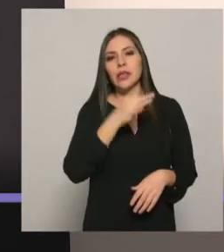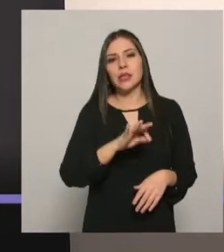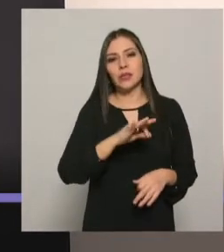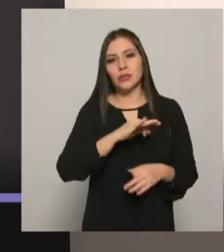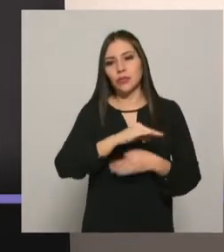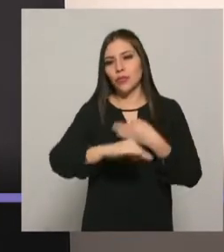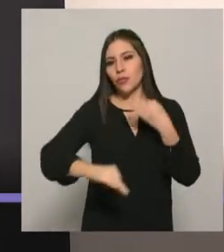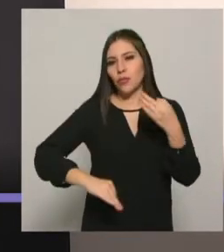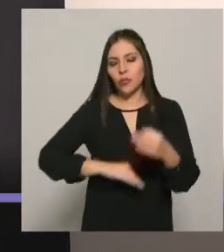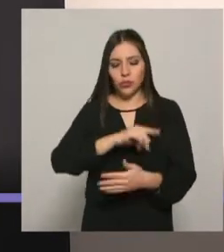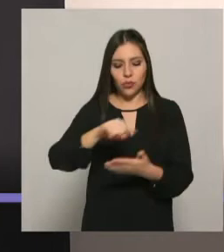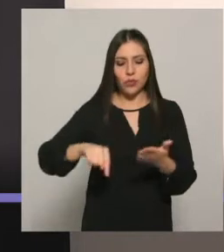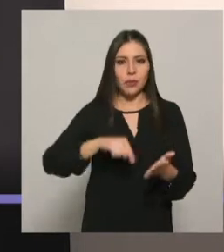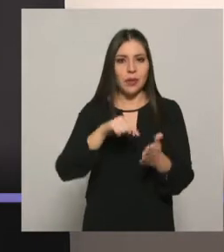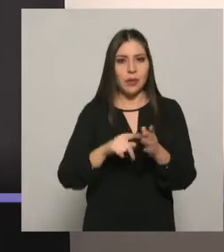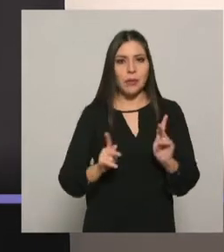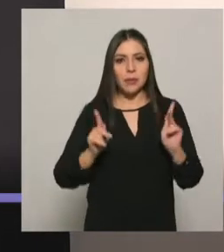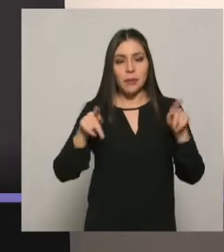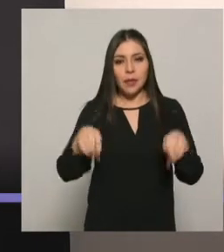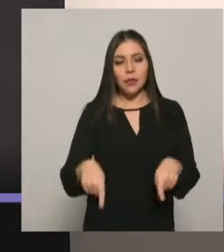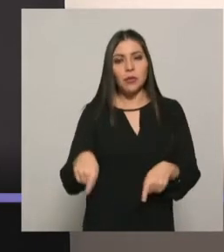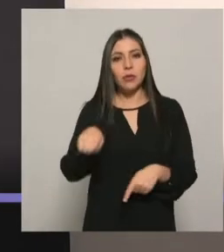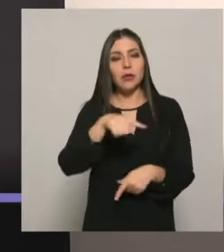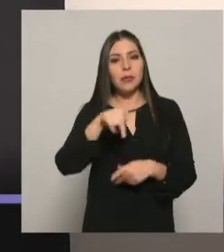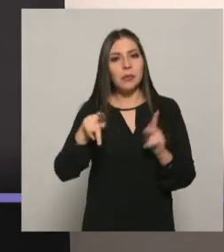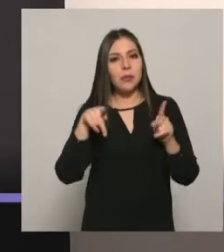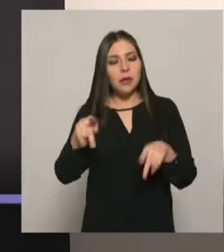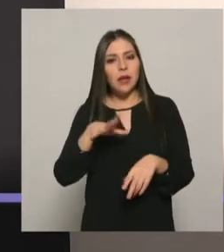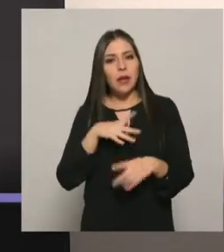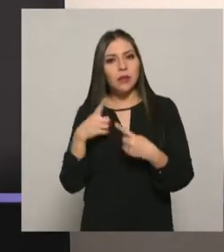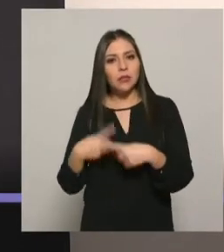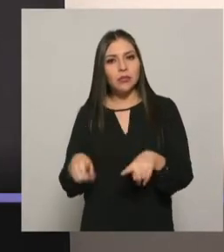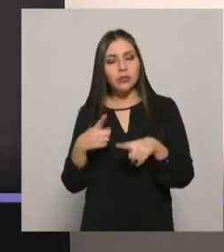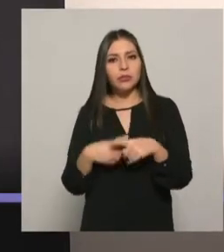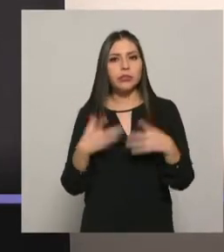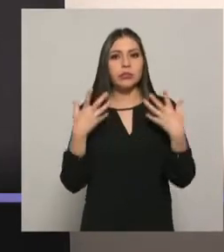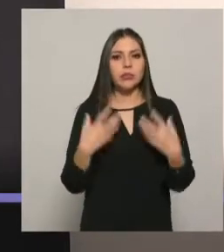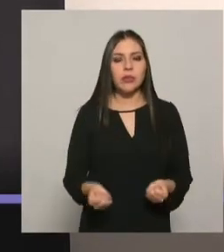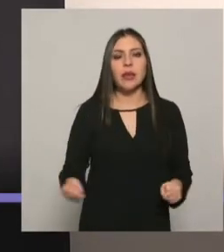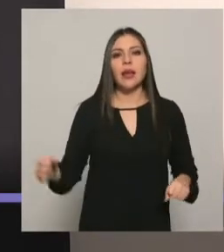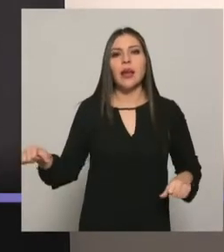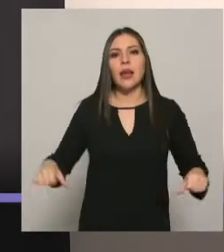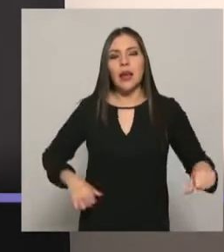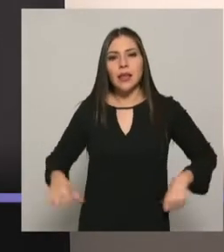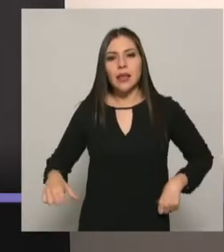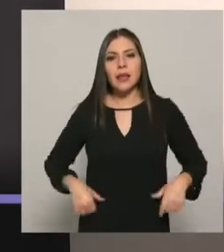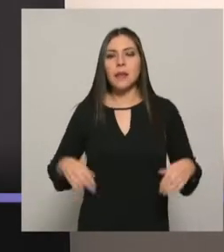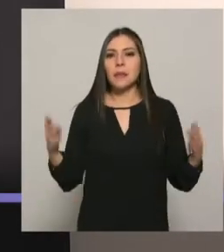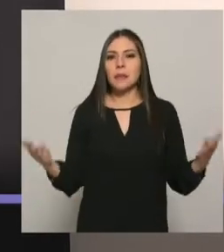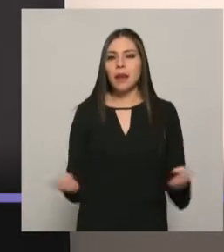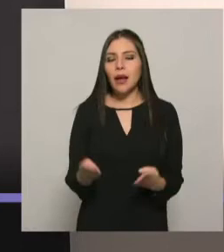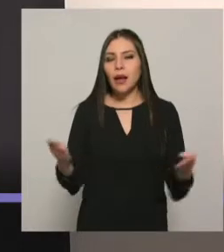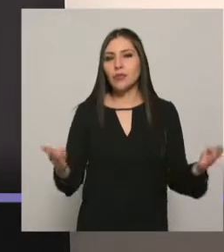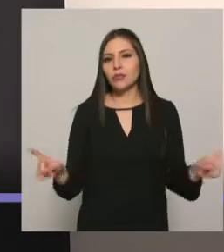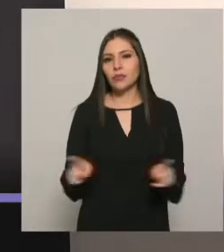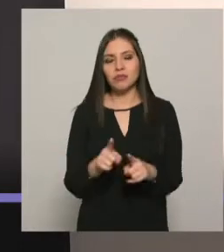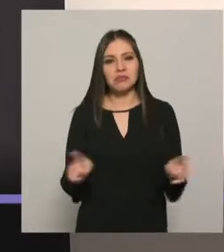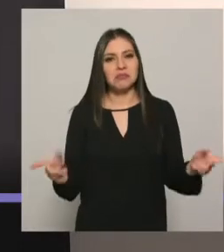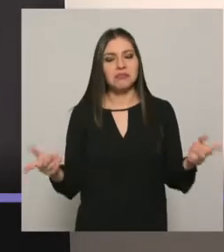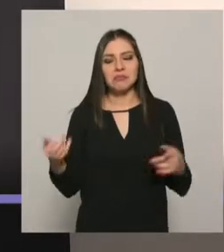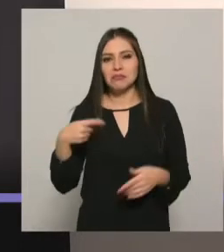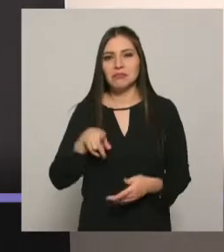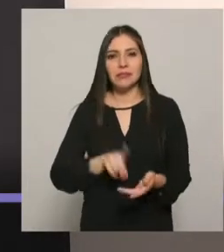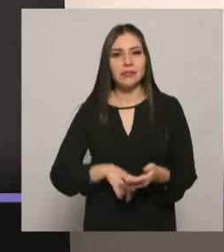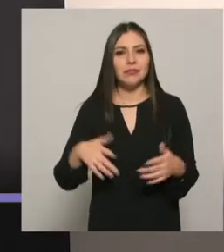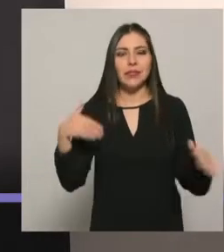los panteones. De hecho, en los panteones hay actividades culturales, hay baile, hay música, hay esa alegría